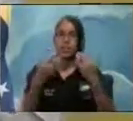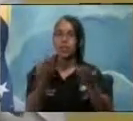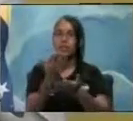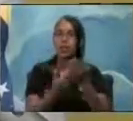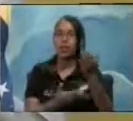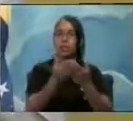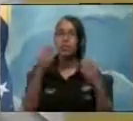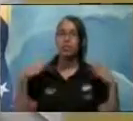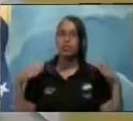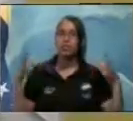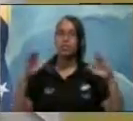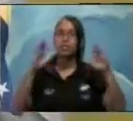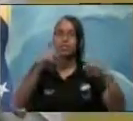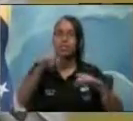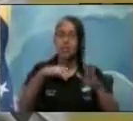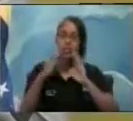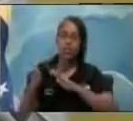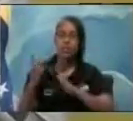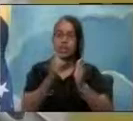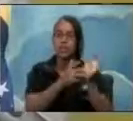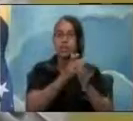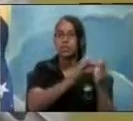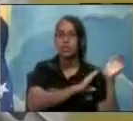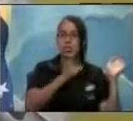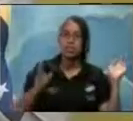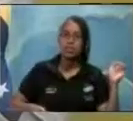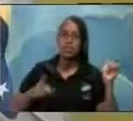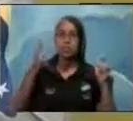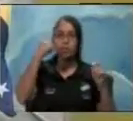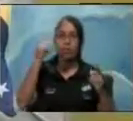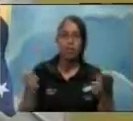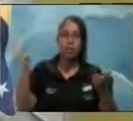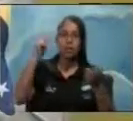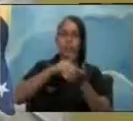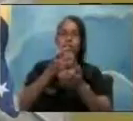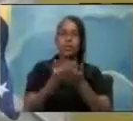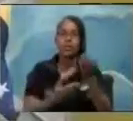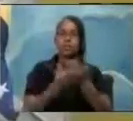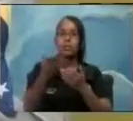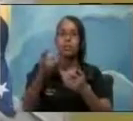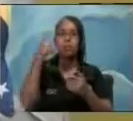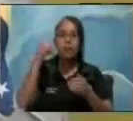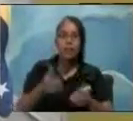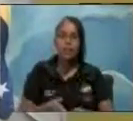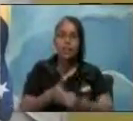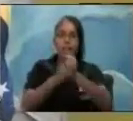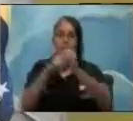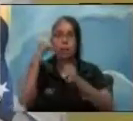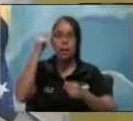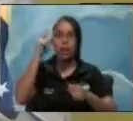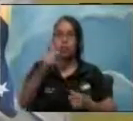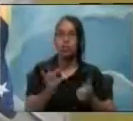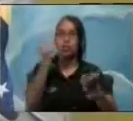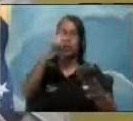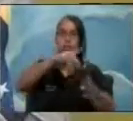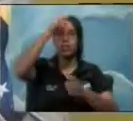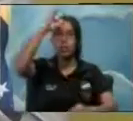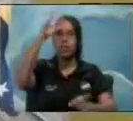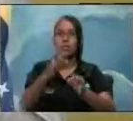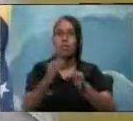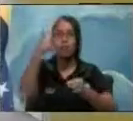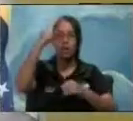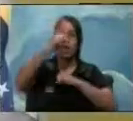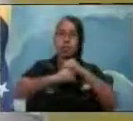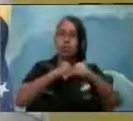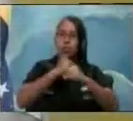Los ángeles están allí a tu lado. Jesucristo está allí para levantarte de tu mano derecha, para guiarte, para que tú te levantes en fe, para que tú